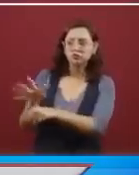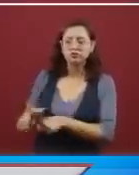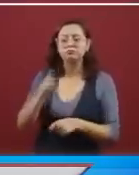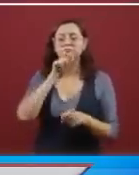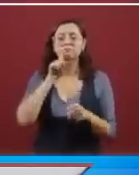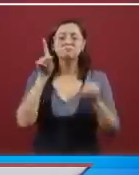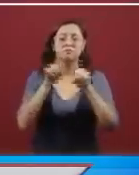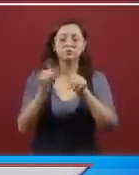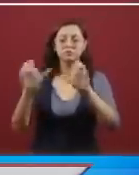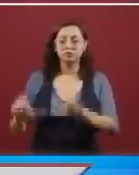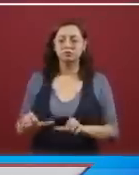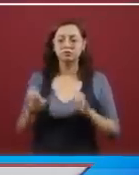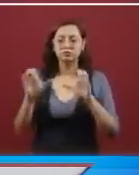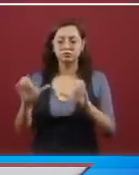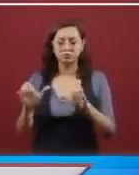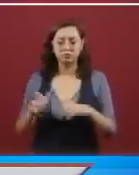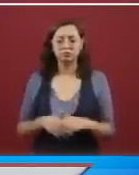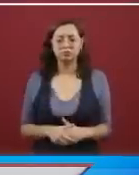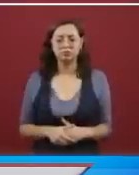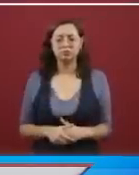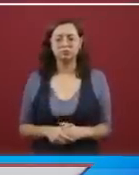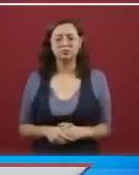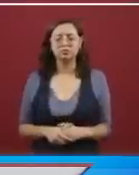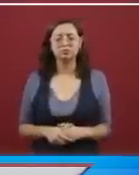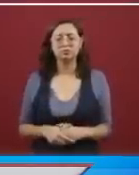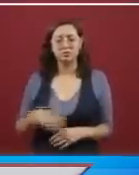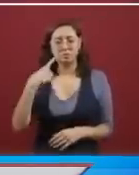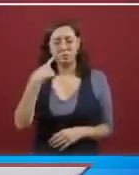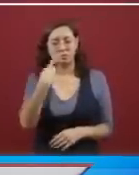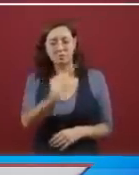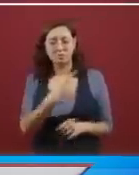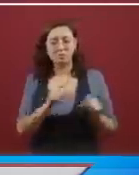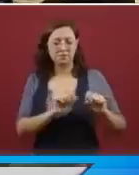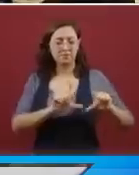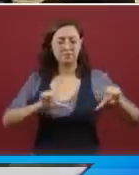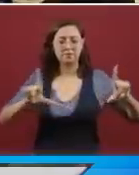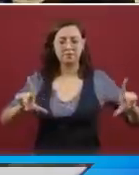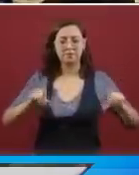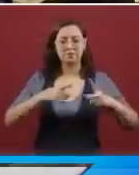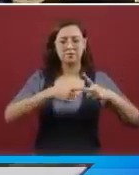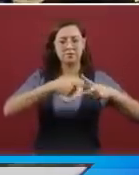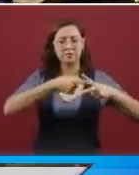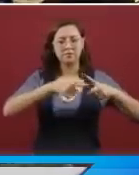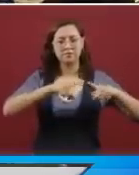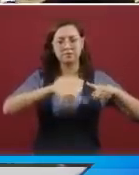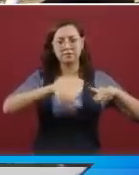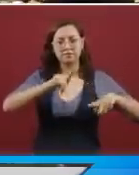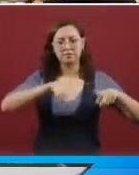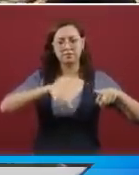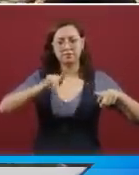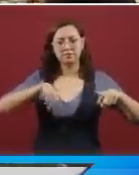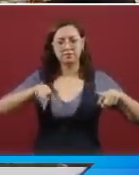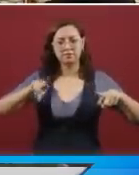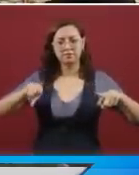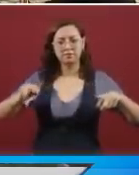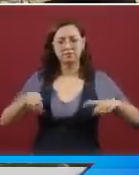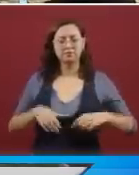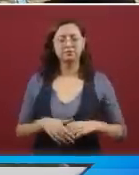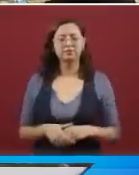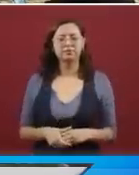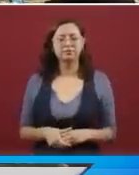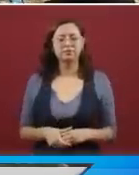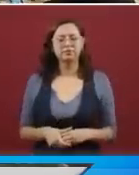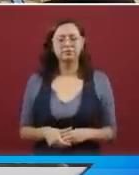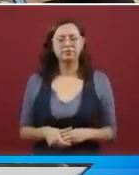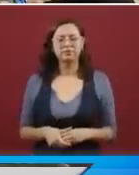en ductos, transportando 900.000 barriles. Se inició un tendido de concreto en donde se han detectado tomas clandestinas con mayor frecuencia en